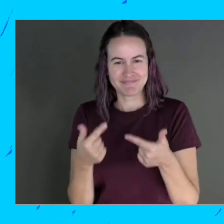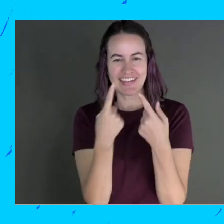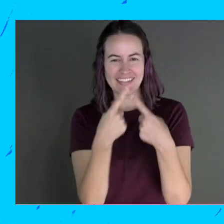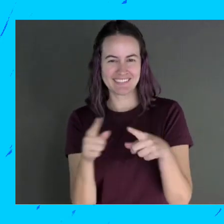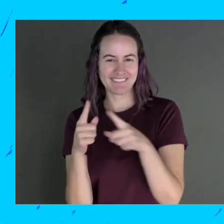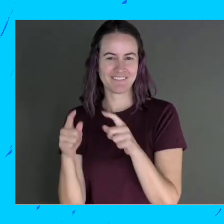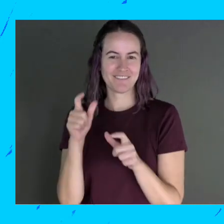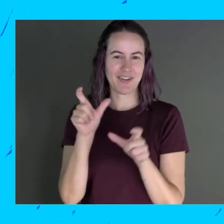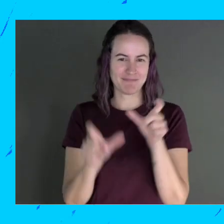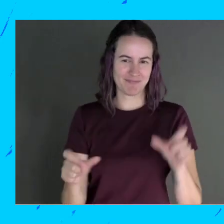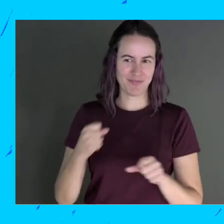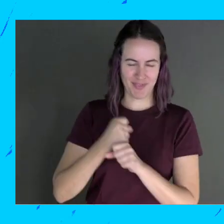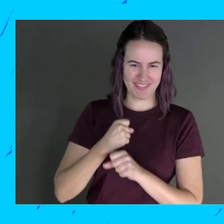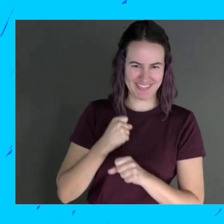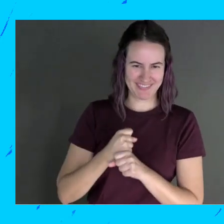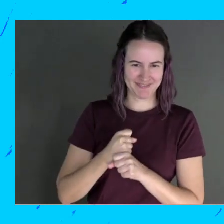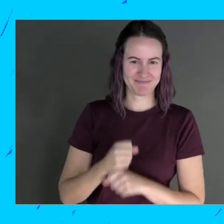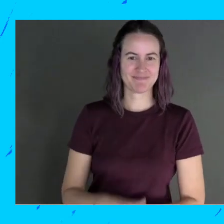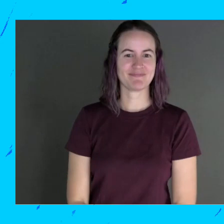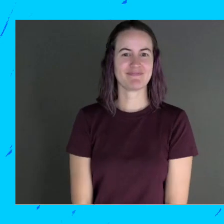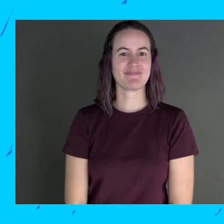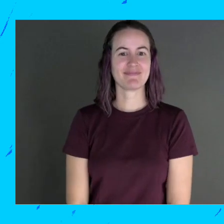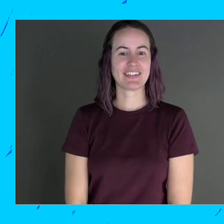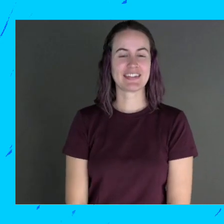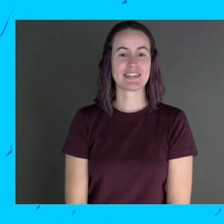pero ahora vamos a ver